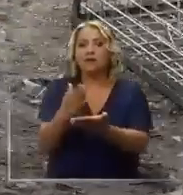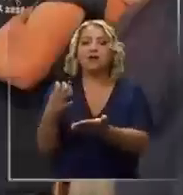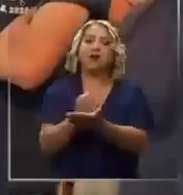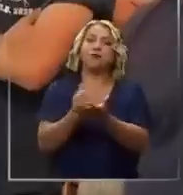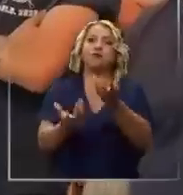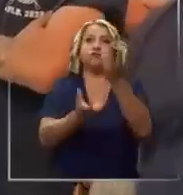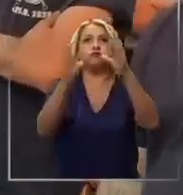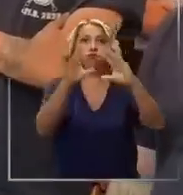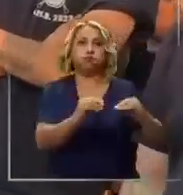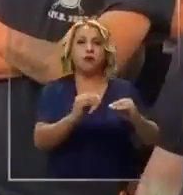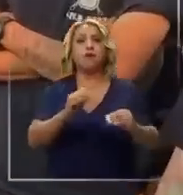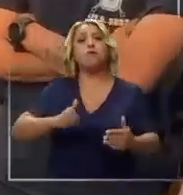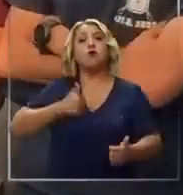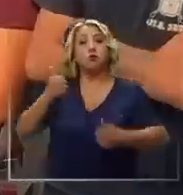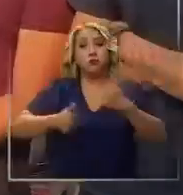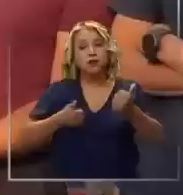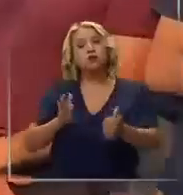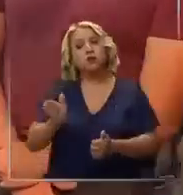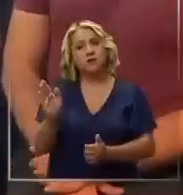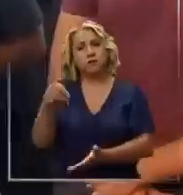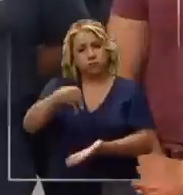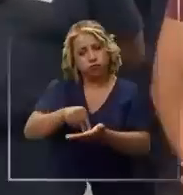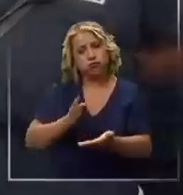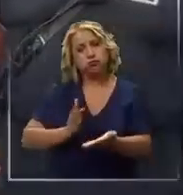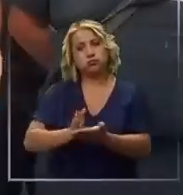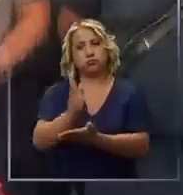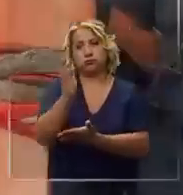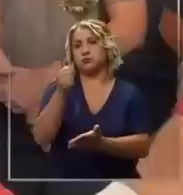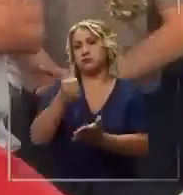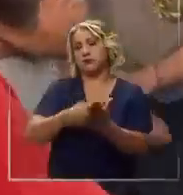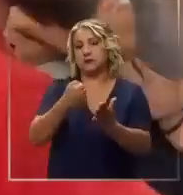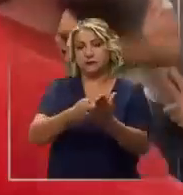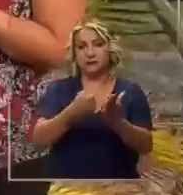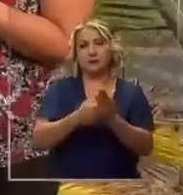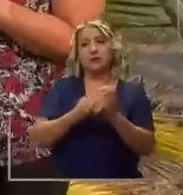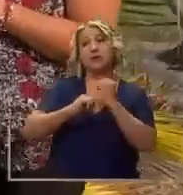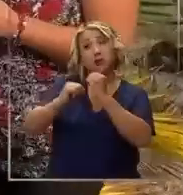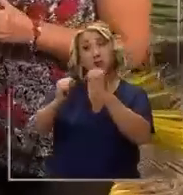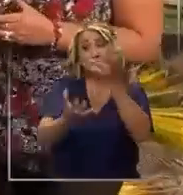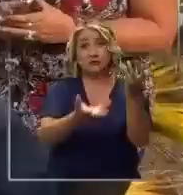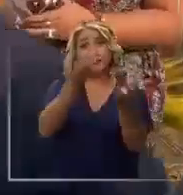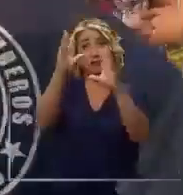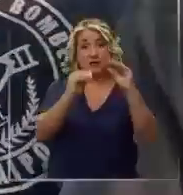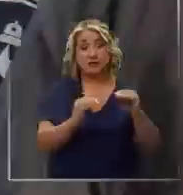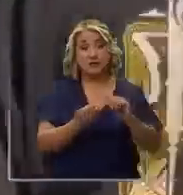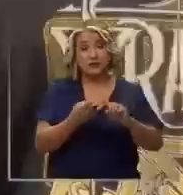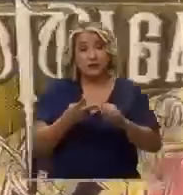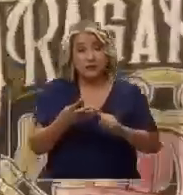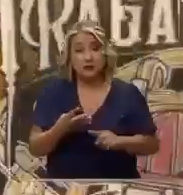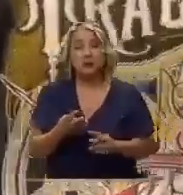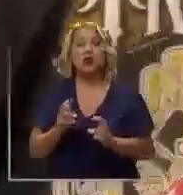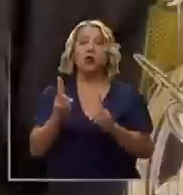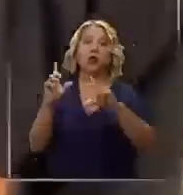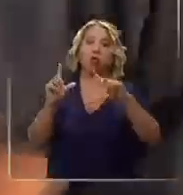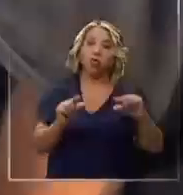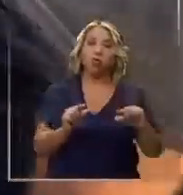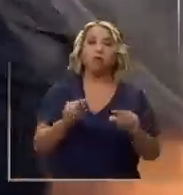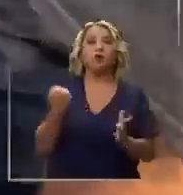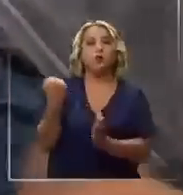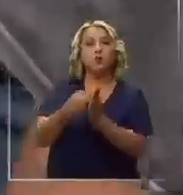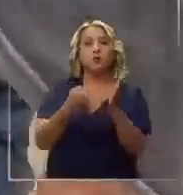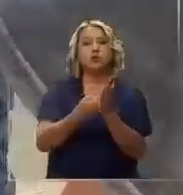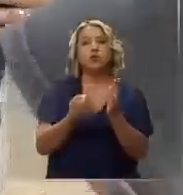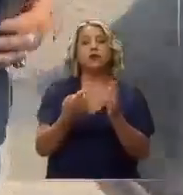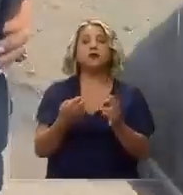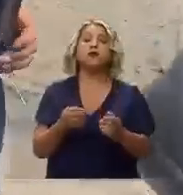batalla. Al menos voluntarios siguen en pie, dando pasos contra el fuego, contando los días, levantando la lucha que cada vez esperan